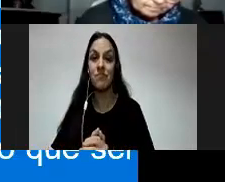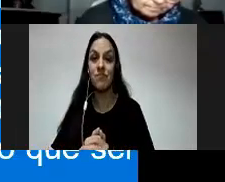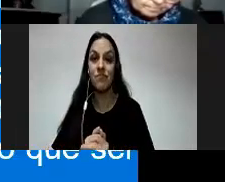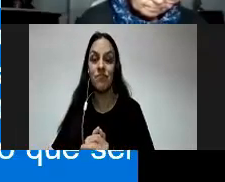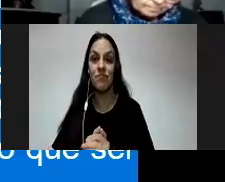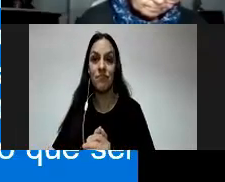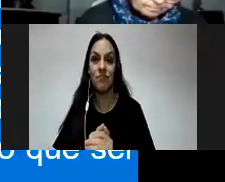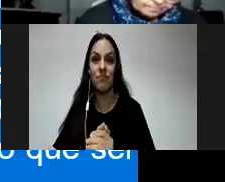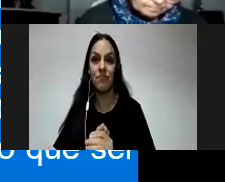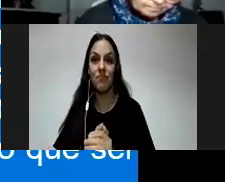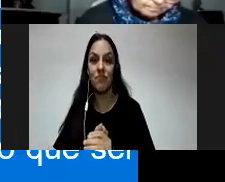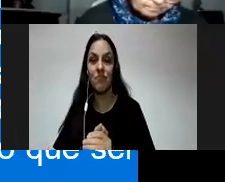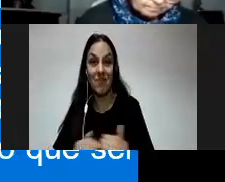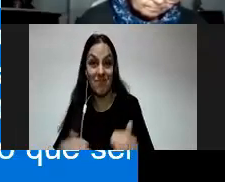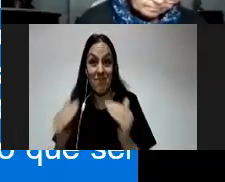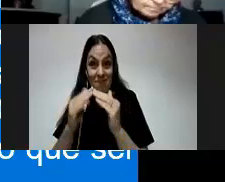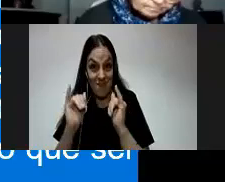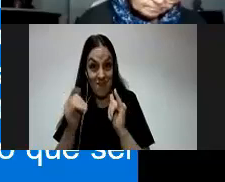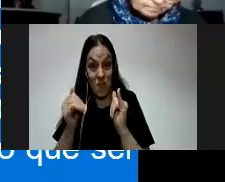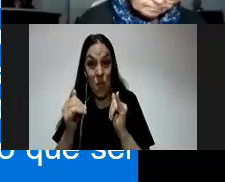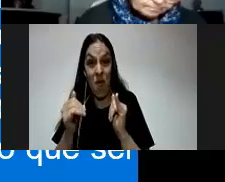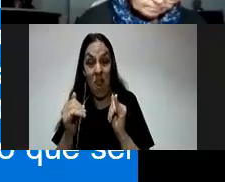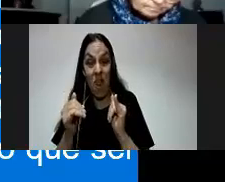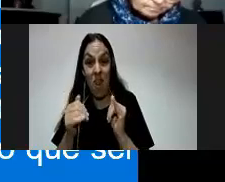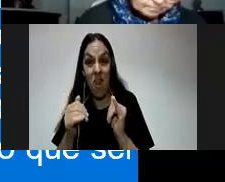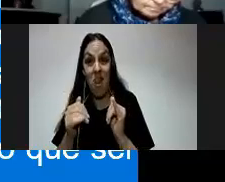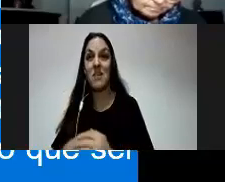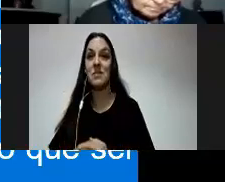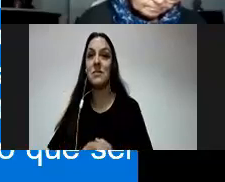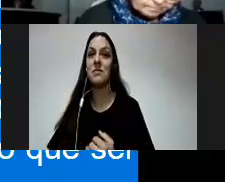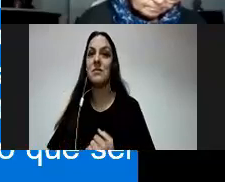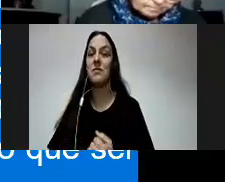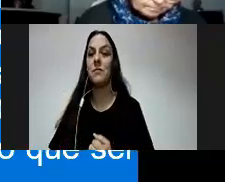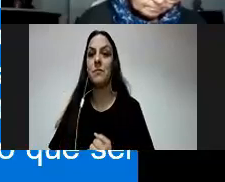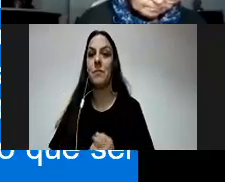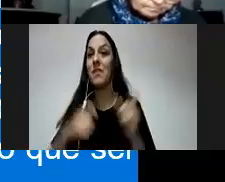Estimo que lo que se refiere, digamos, si se equipara al. Yo creo, estimo que sí.